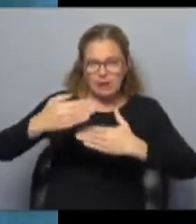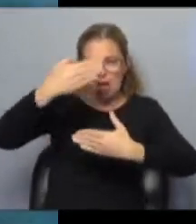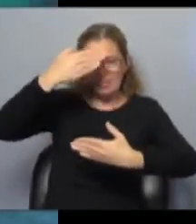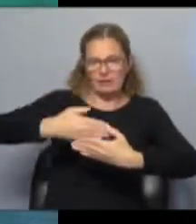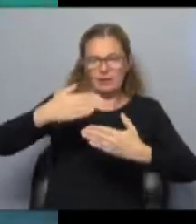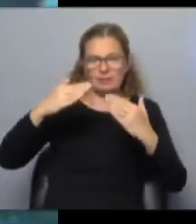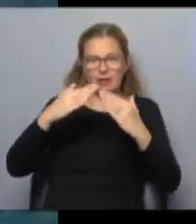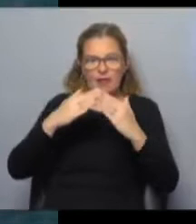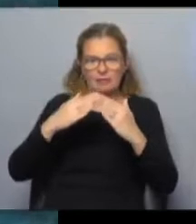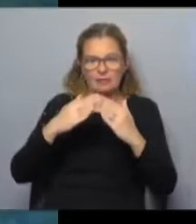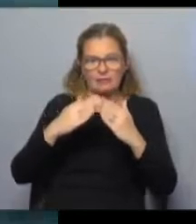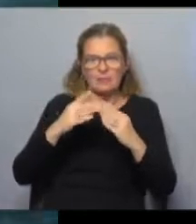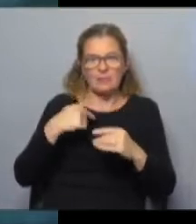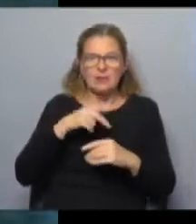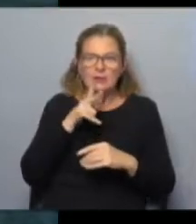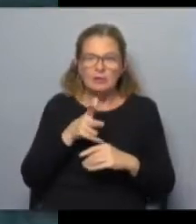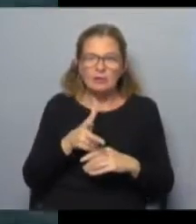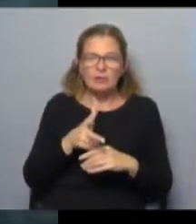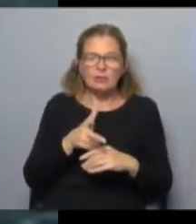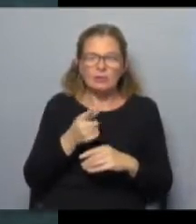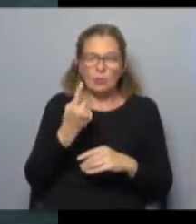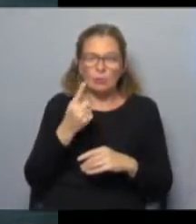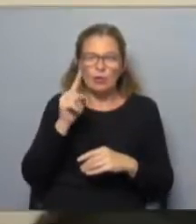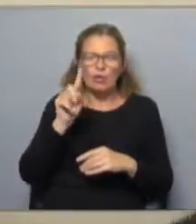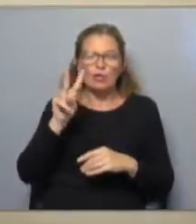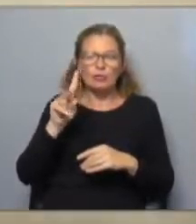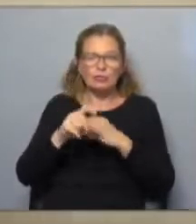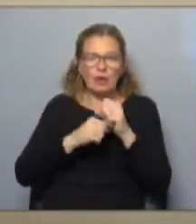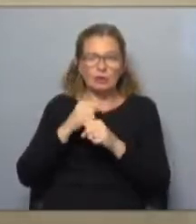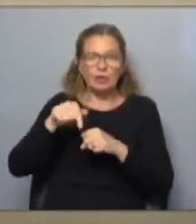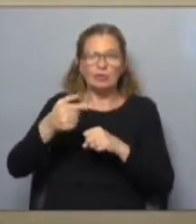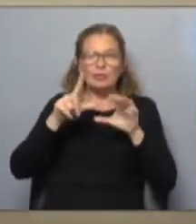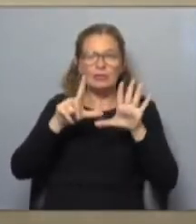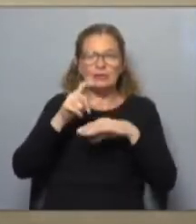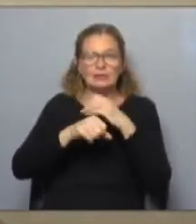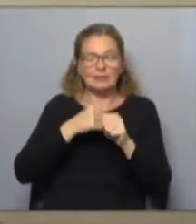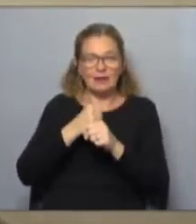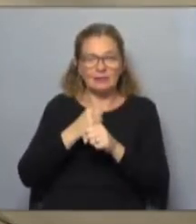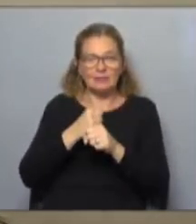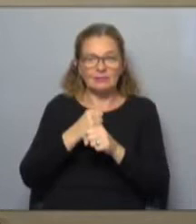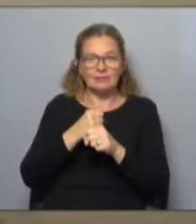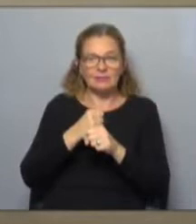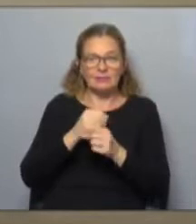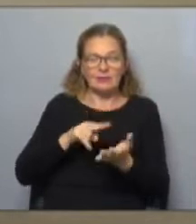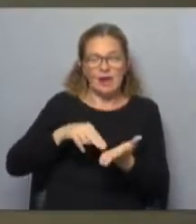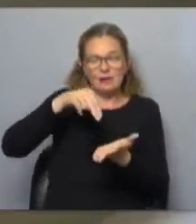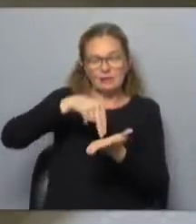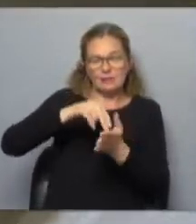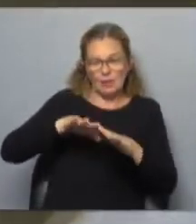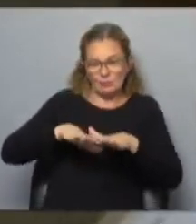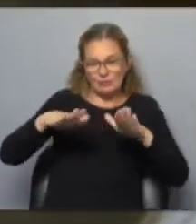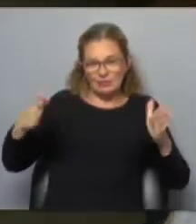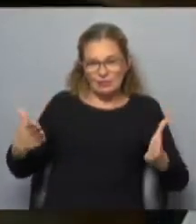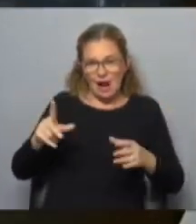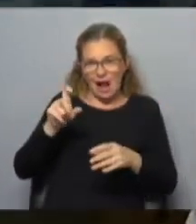que no te entre el agua. Mis hijos, tengo uno de 12 y otro de 7 años. Y arriba un sillón, arriba del todo, tapaba el